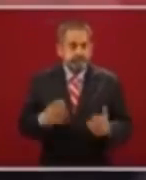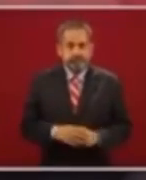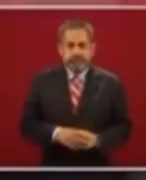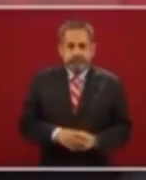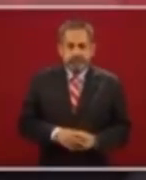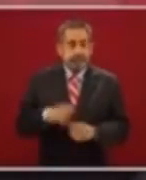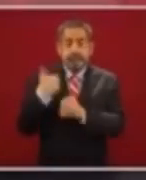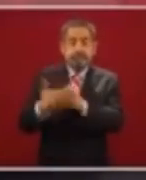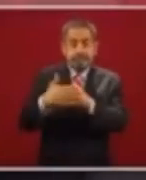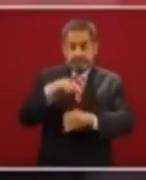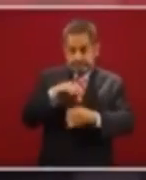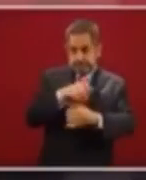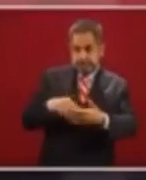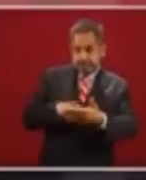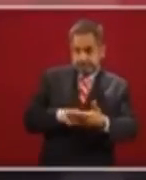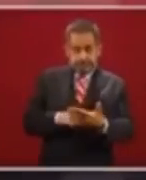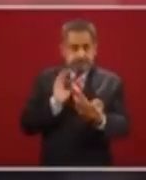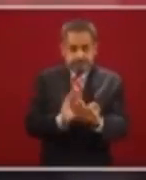Además, como vienen las elecciones,